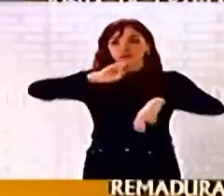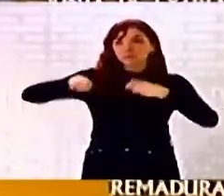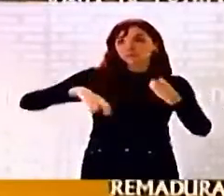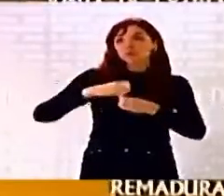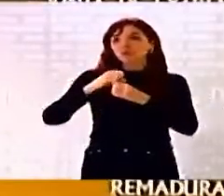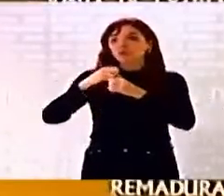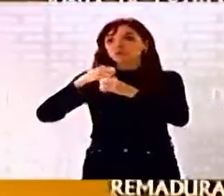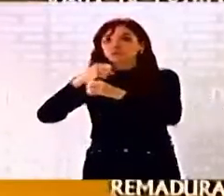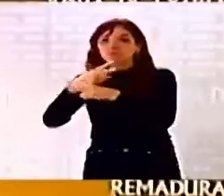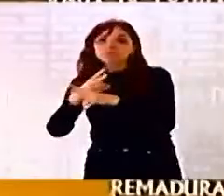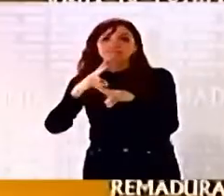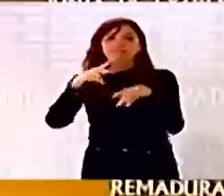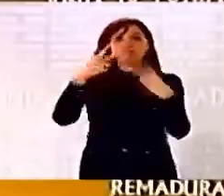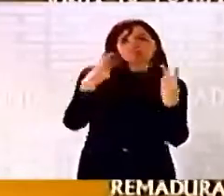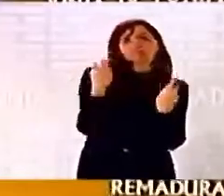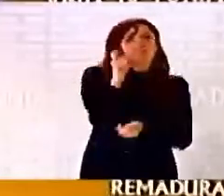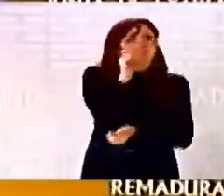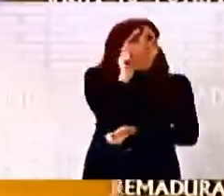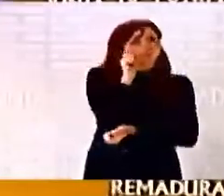hostelería, turismo y